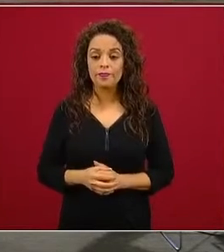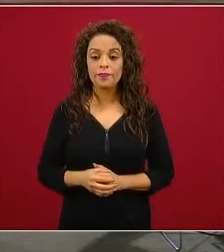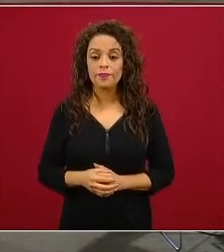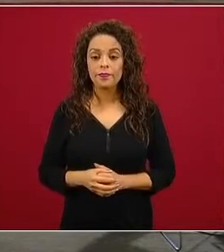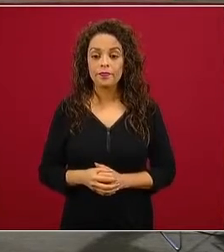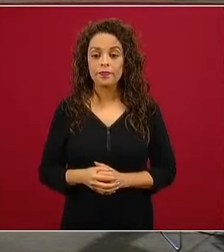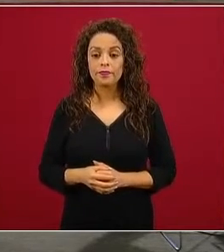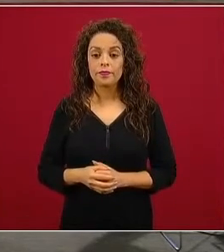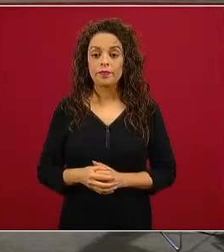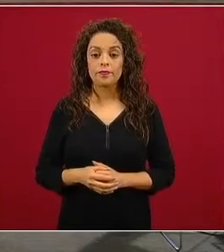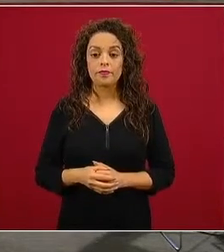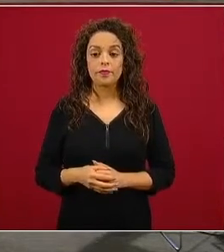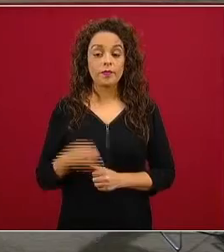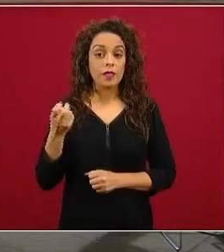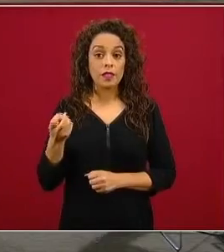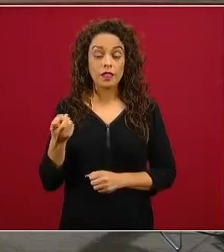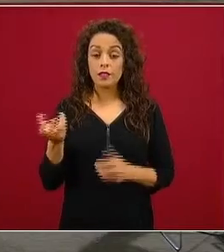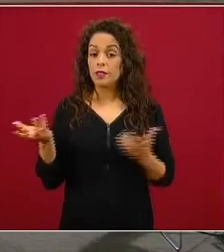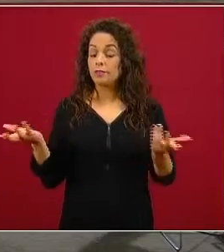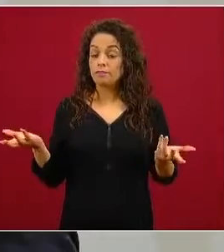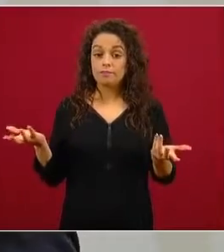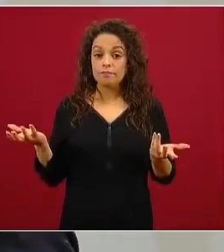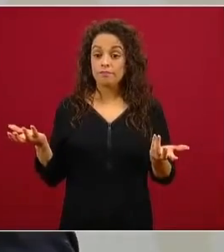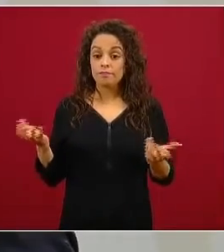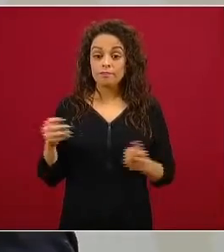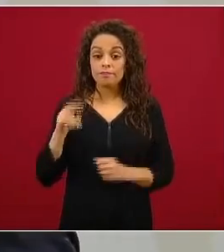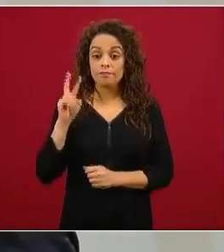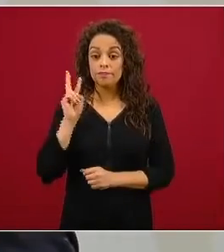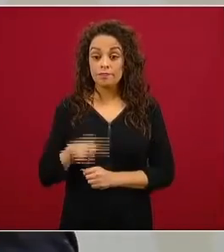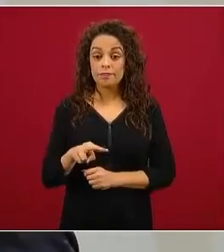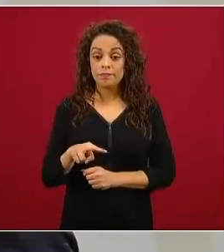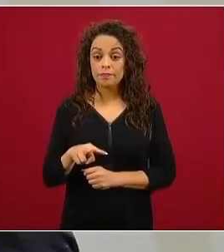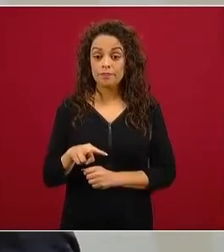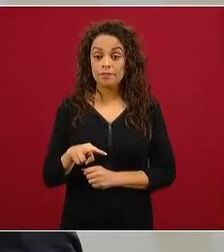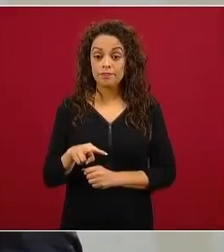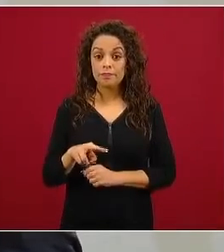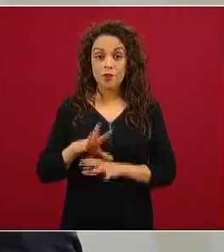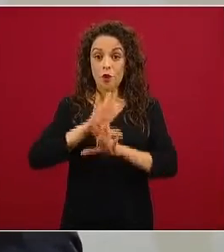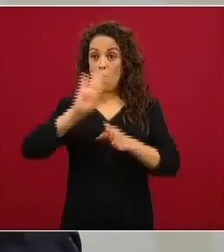Encantado de estar aquí en el Palacio Nacional para esa conferencia de prensa vespertina.